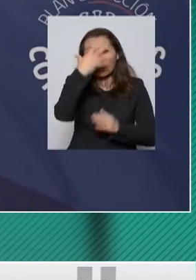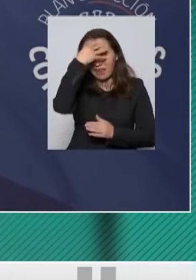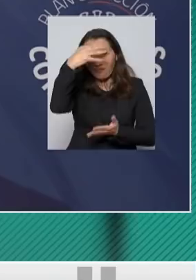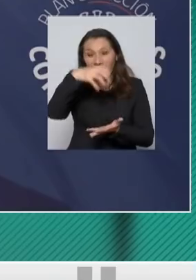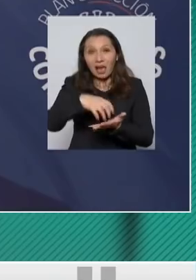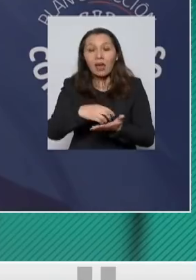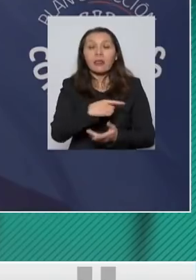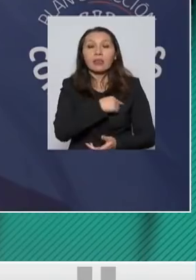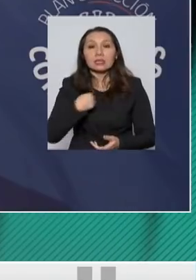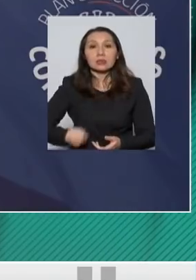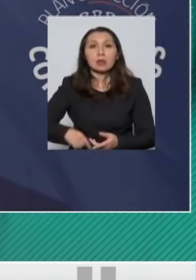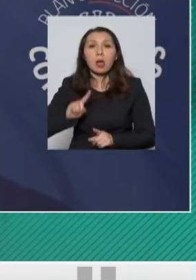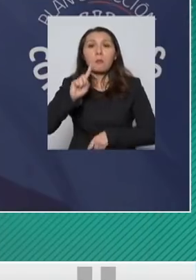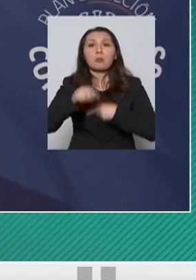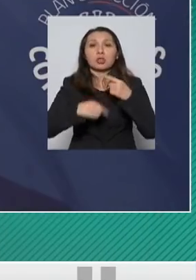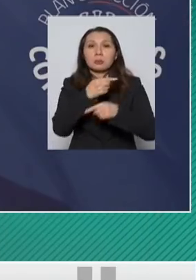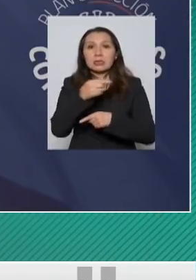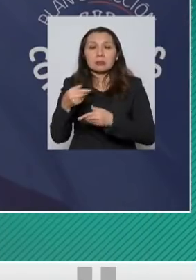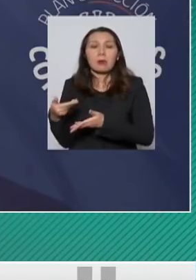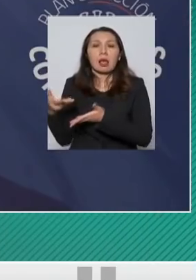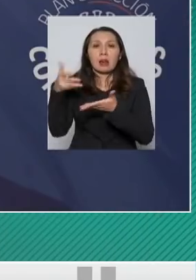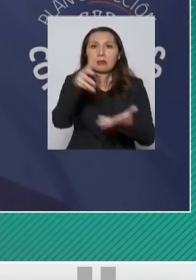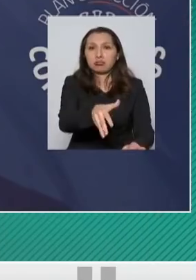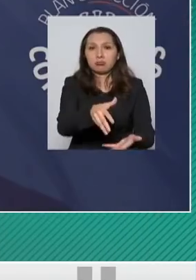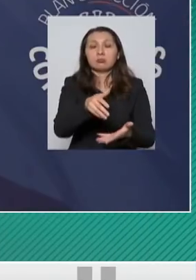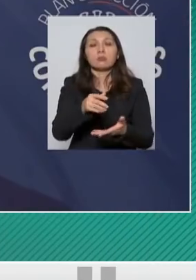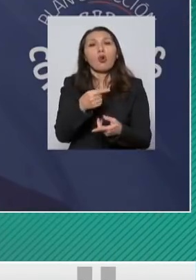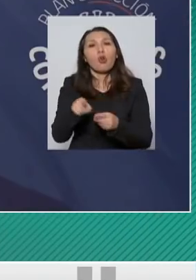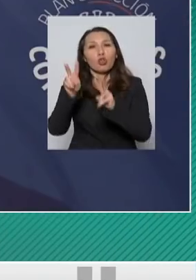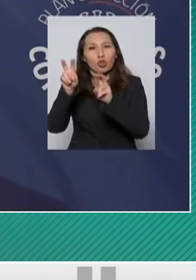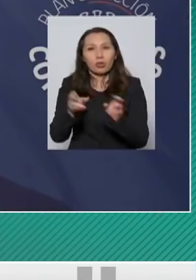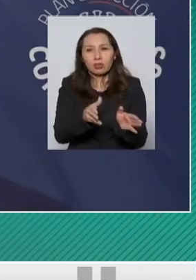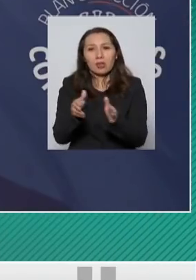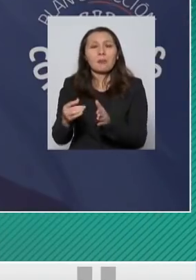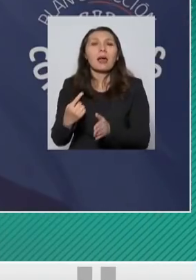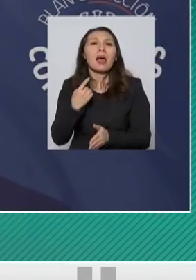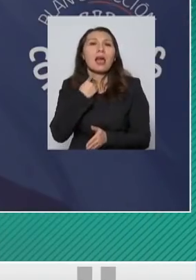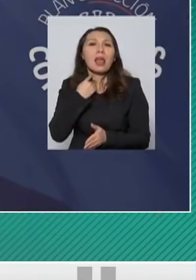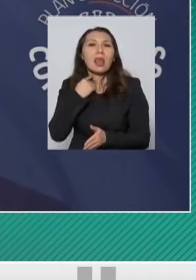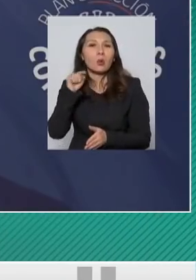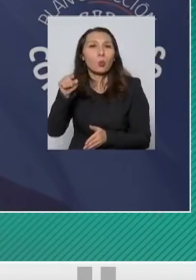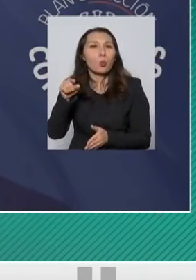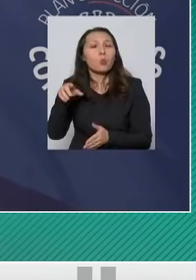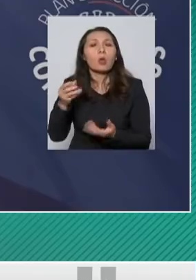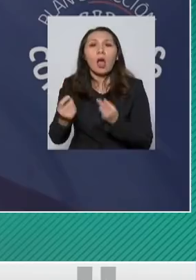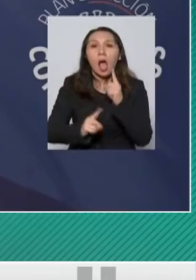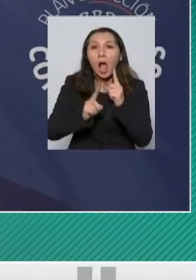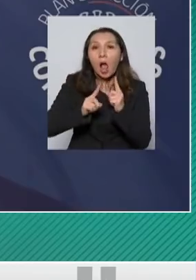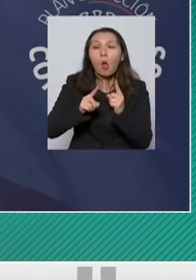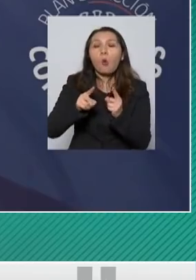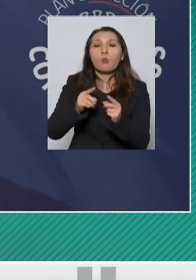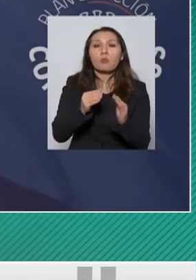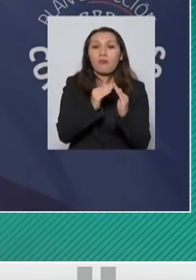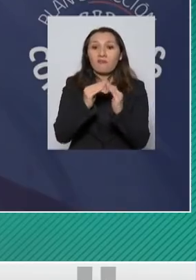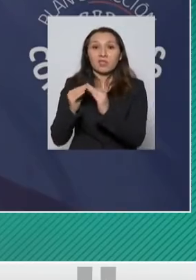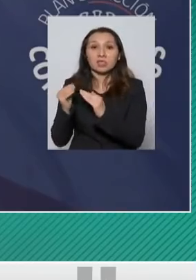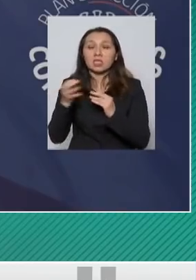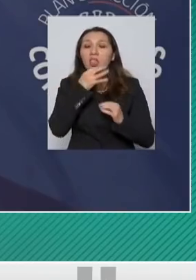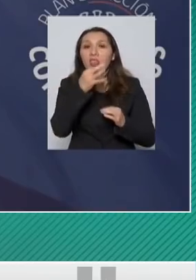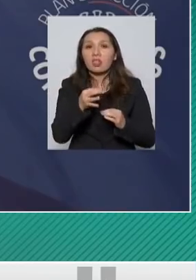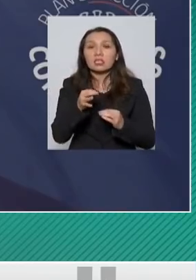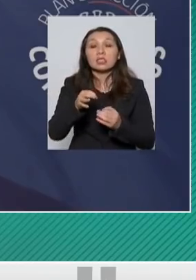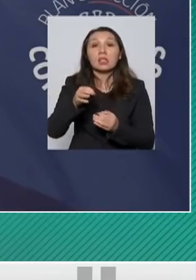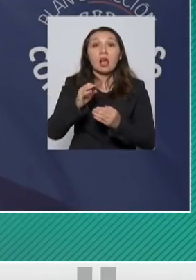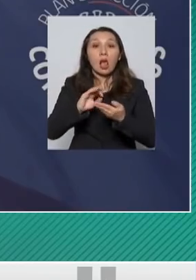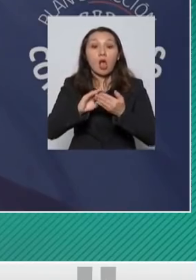van a estar enviando la próxima semana. Y en otro tema también, la situación de Quilicura, hay algunos vecinos que reclaman de que